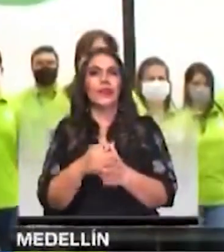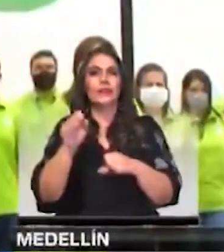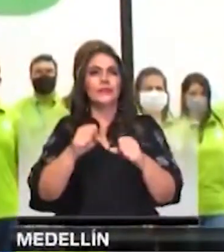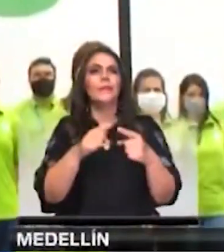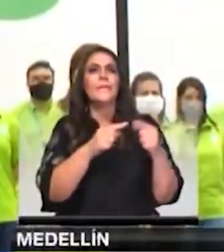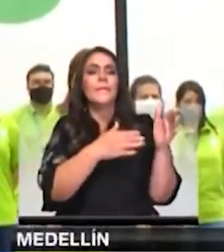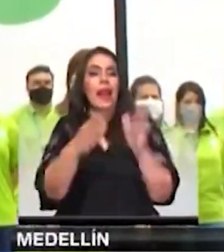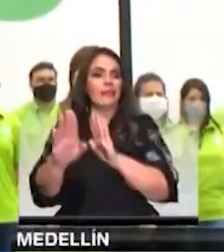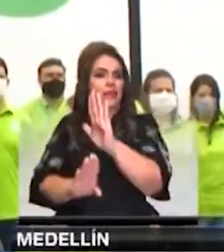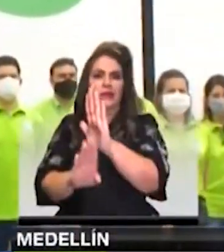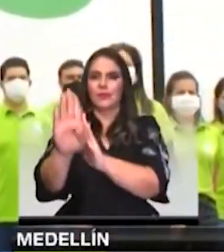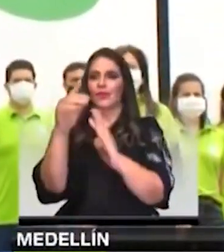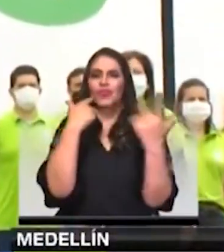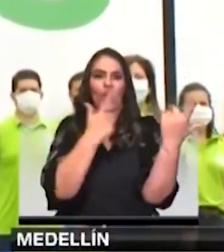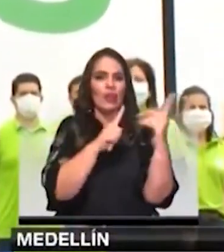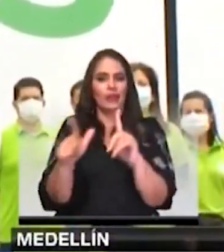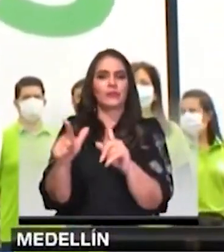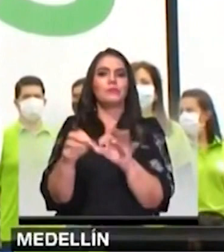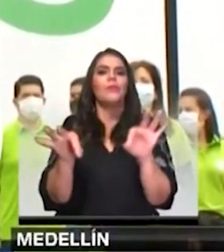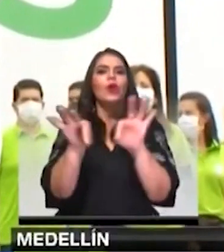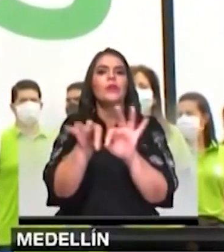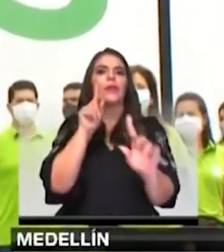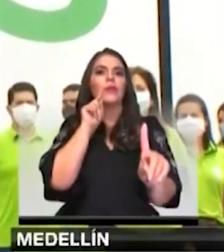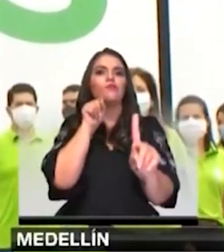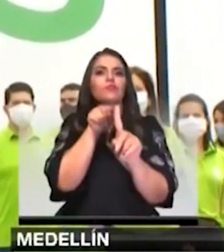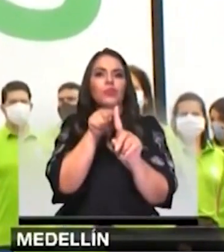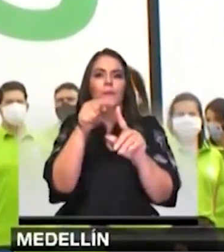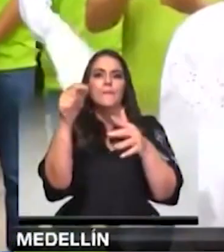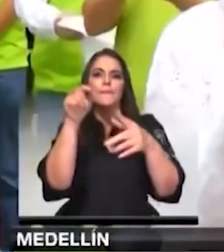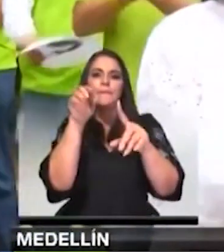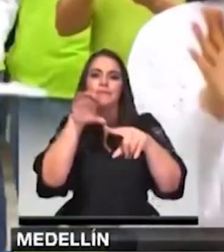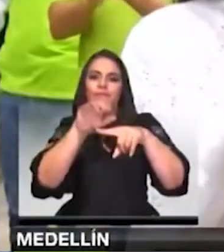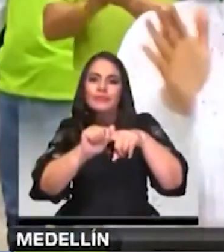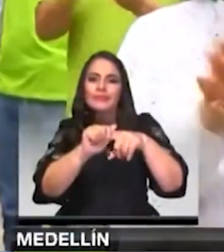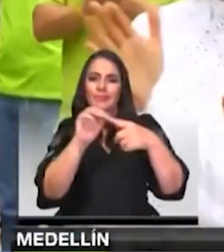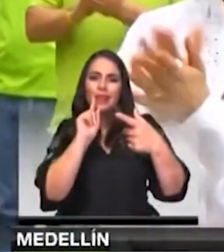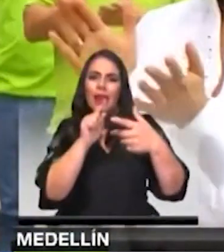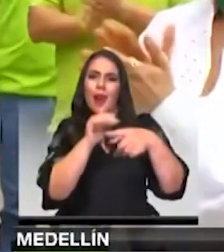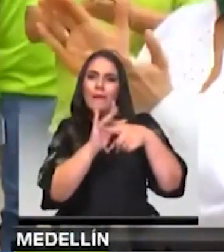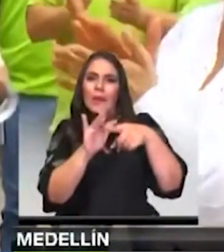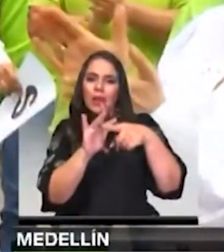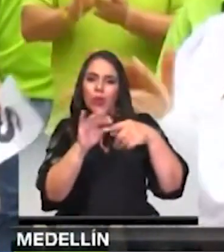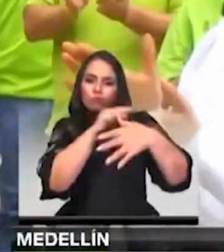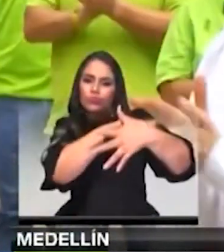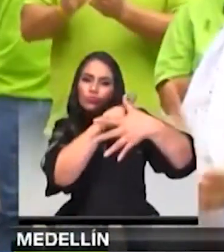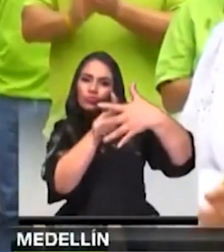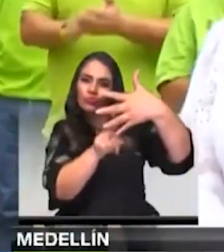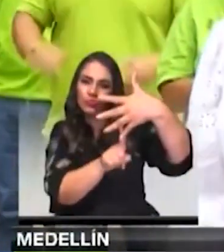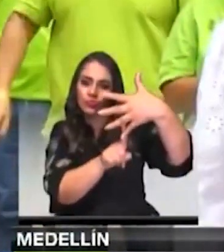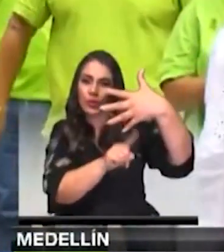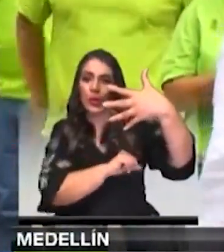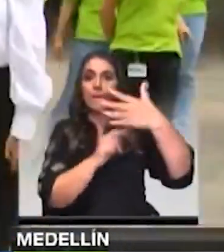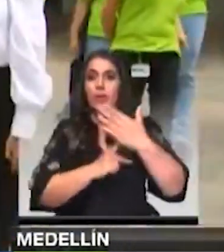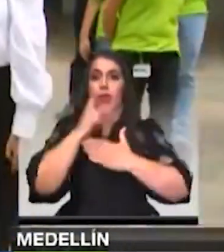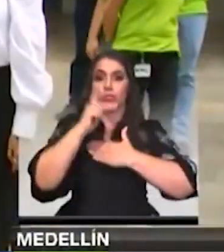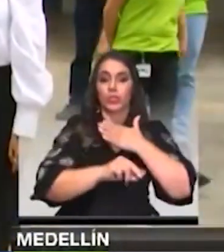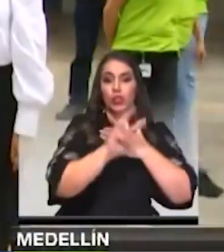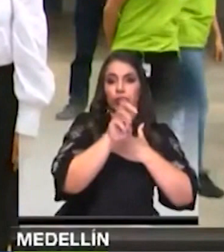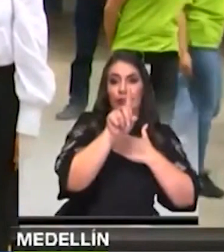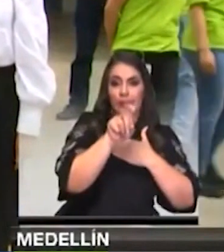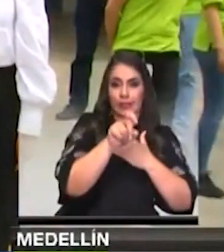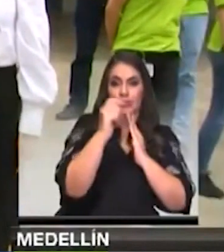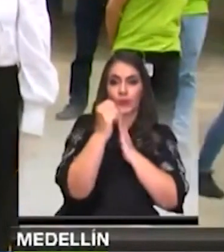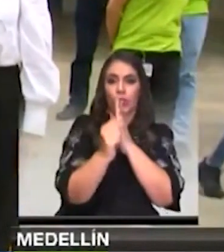Plan de Desarrollo y darle cumplimiento a sus 5 ejes temáticos, 86 componentes, 166 programas y